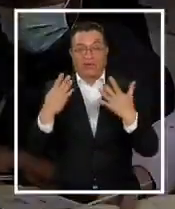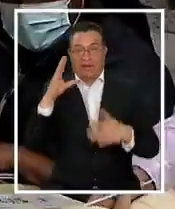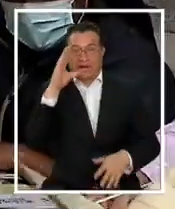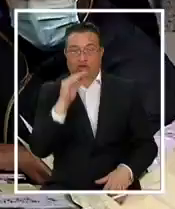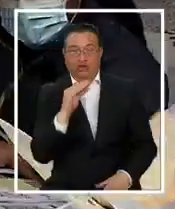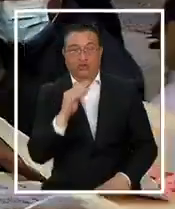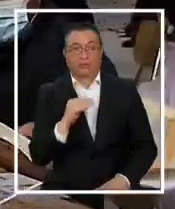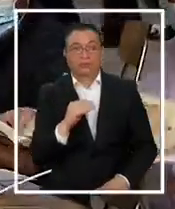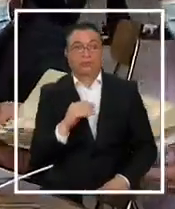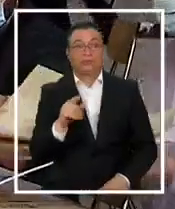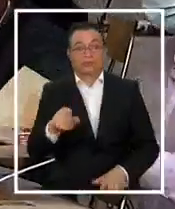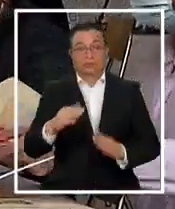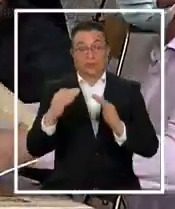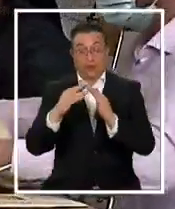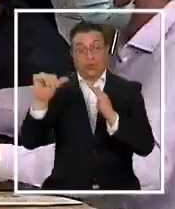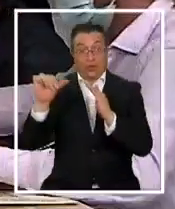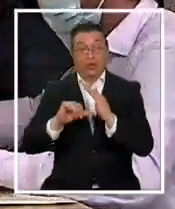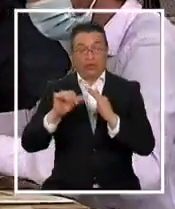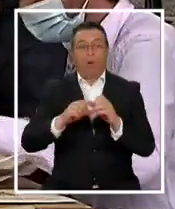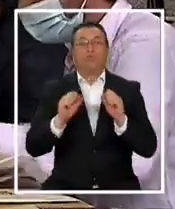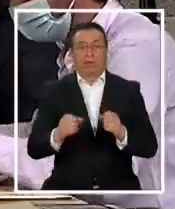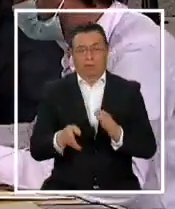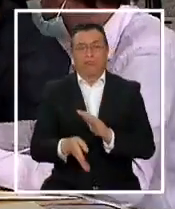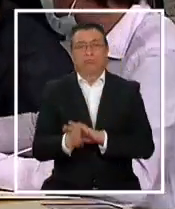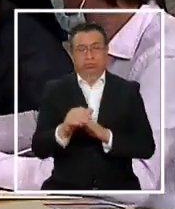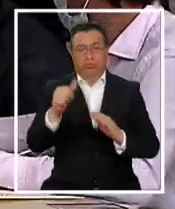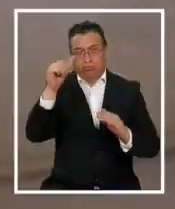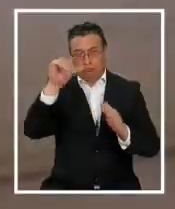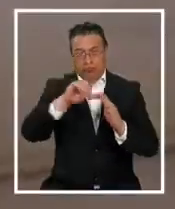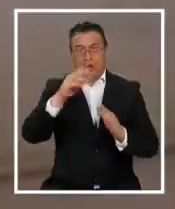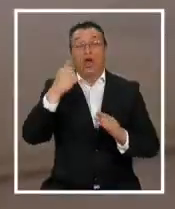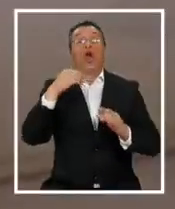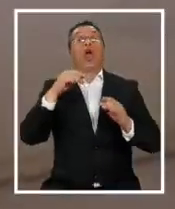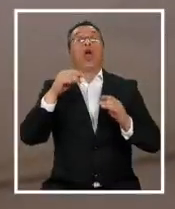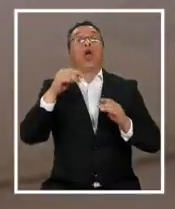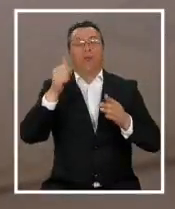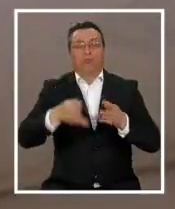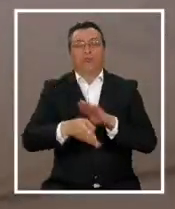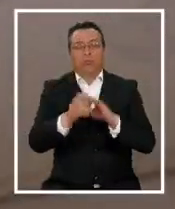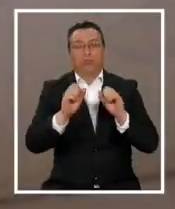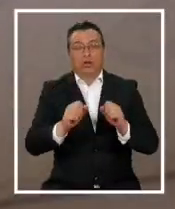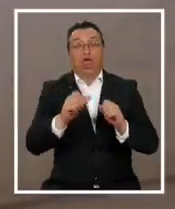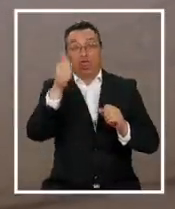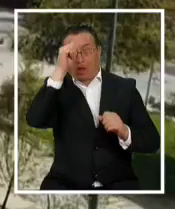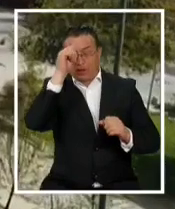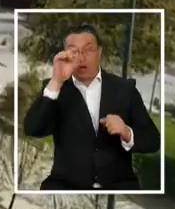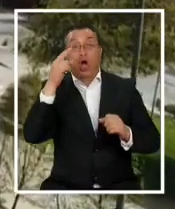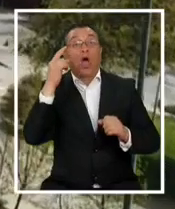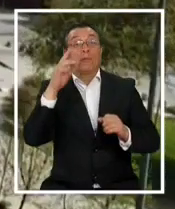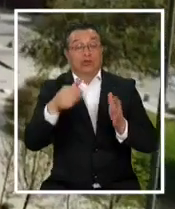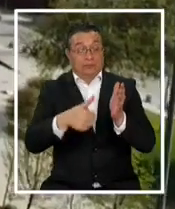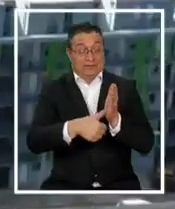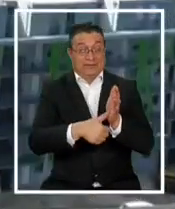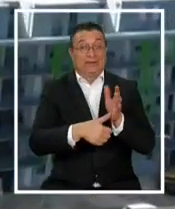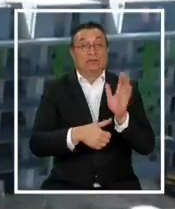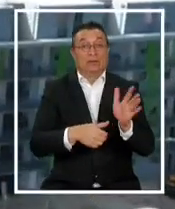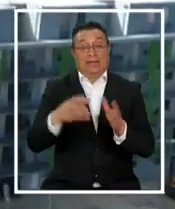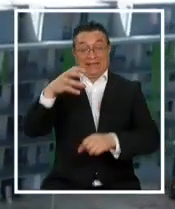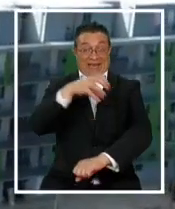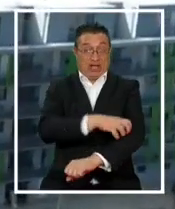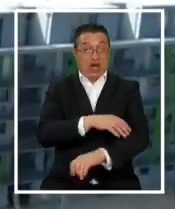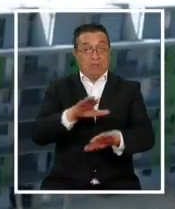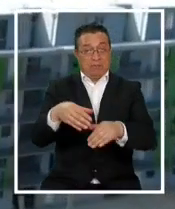noche. En zonas en cuarentena se puede ir a votar este domingo solo portando cédula de identidad, siempre y cuando sea dentro de la misma región. De